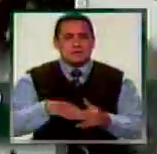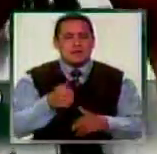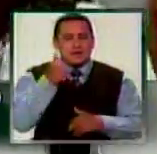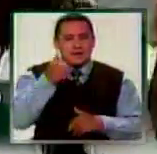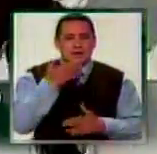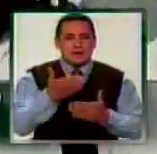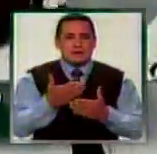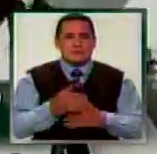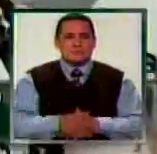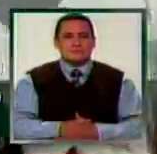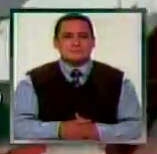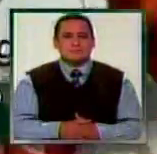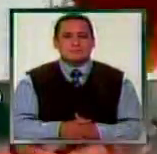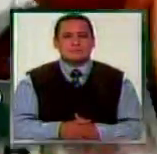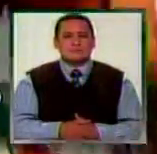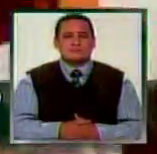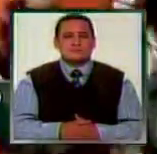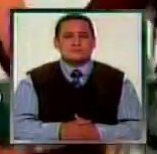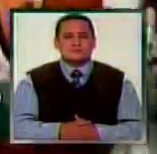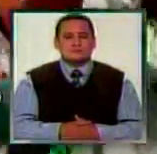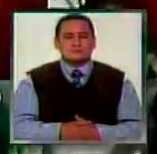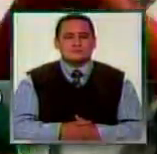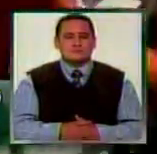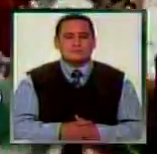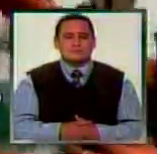Tu Gas! ¡Arriba!